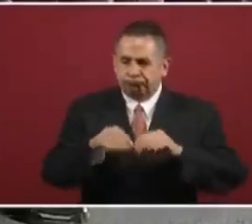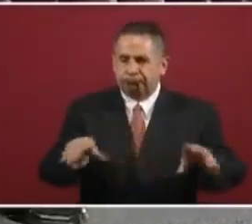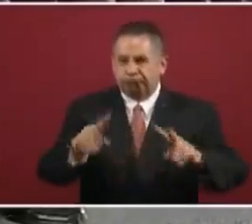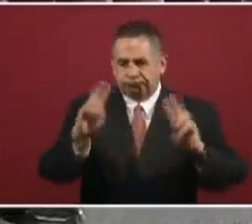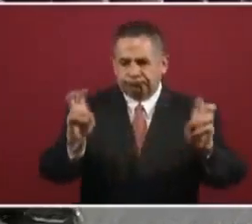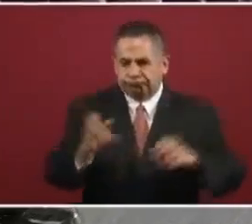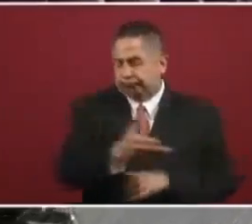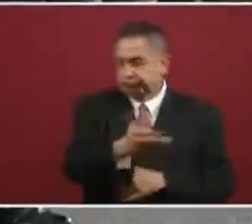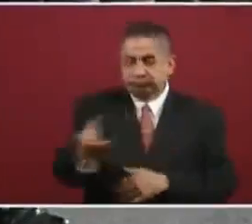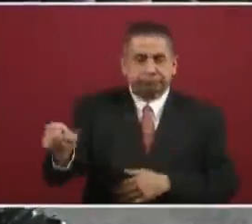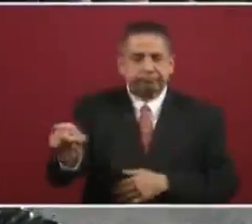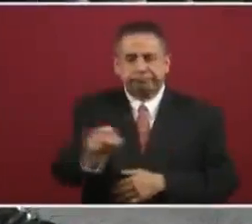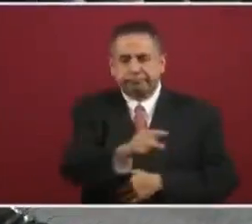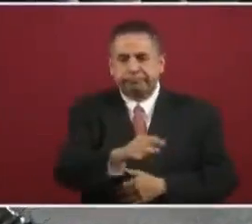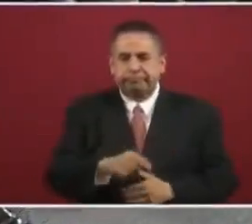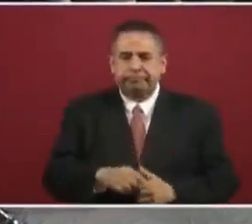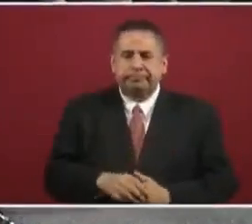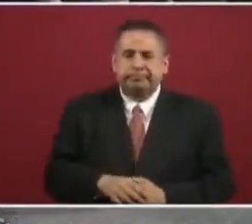tema